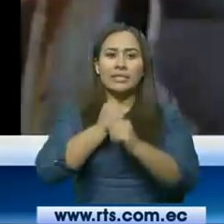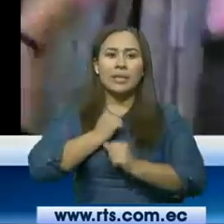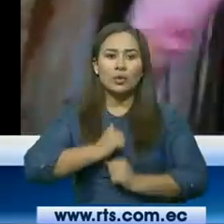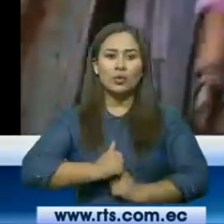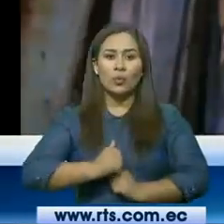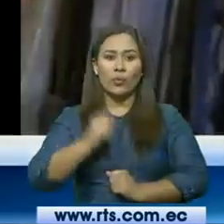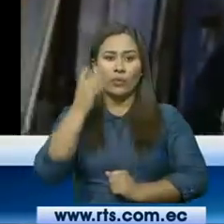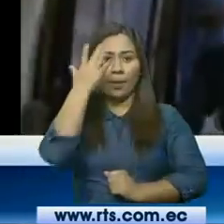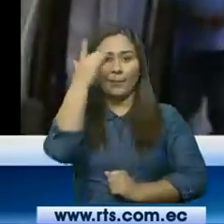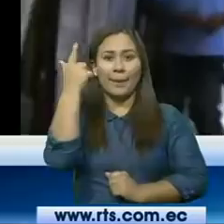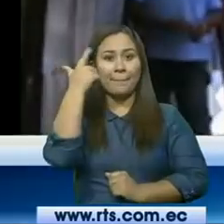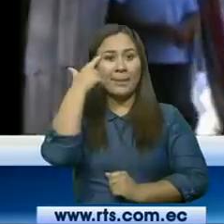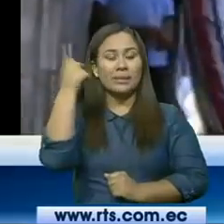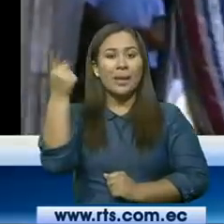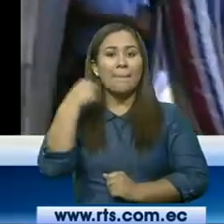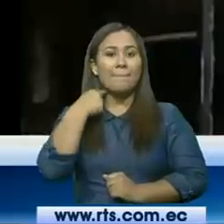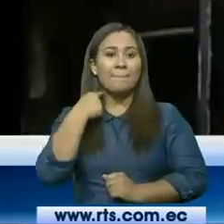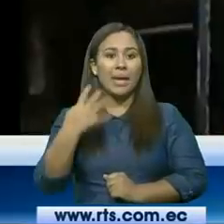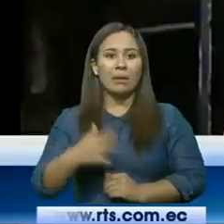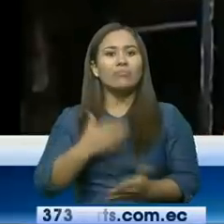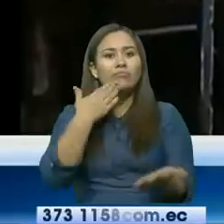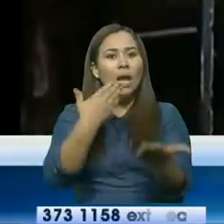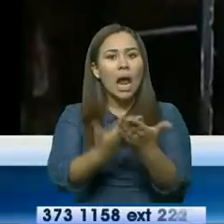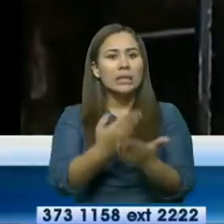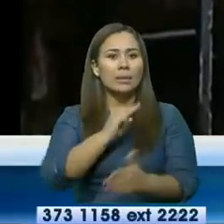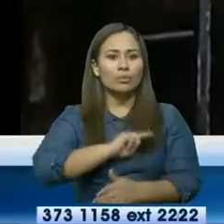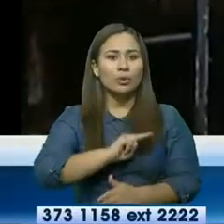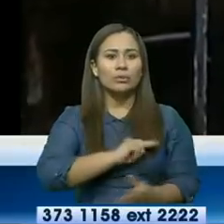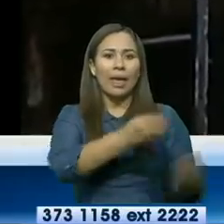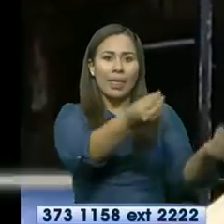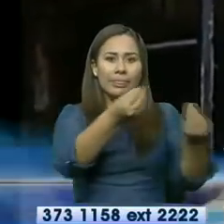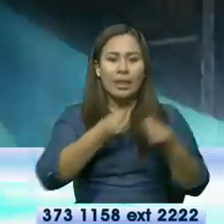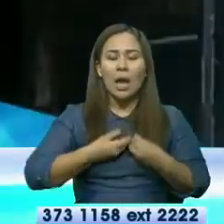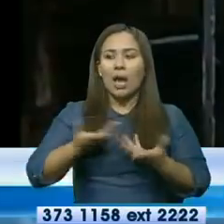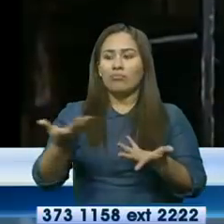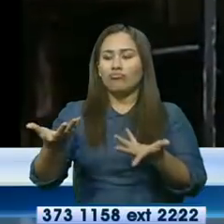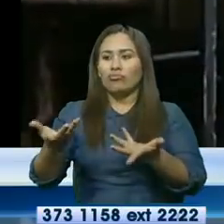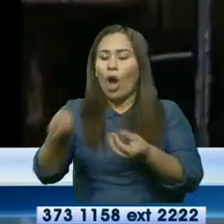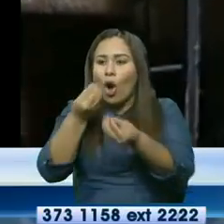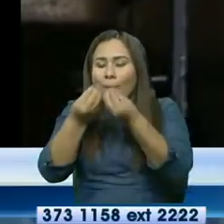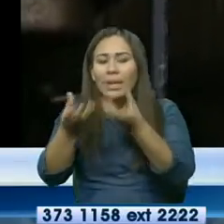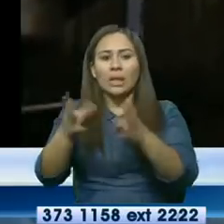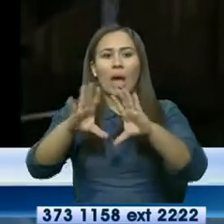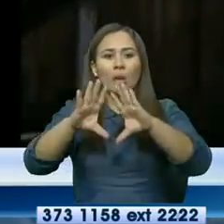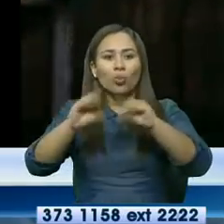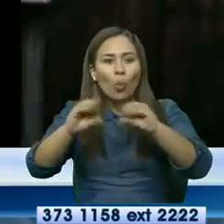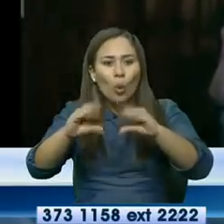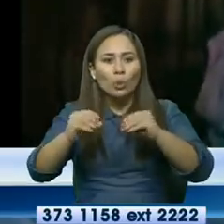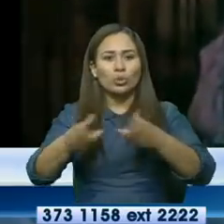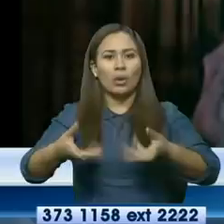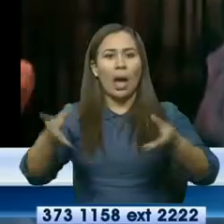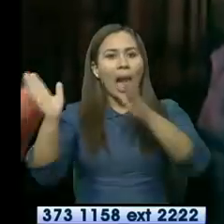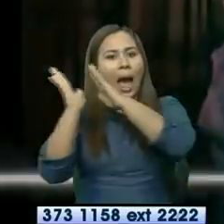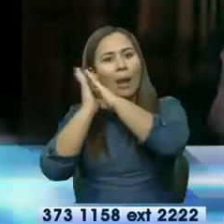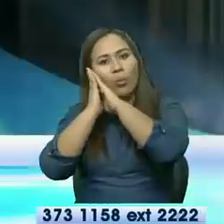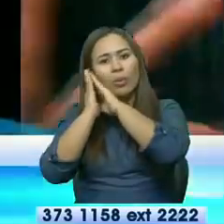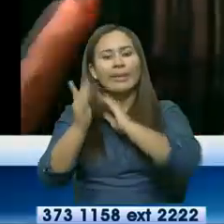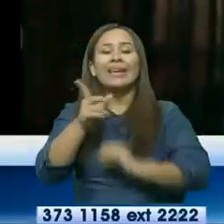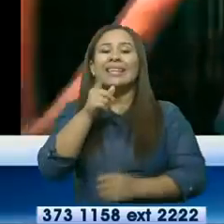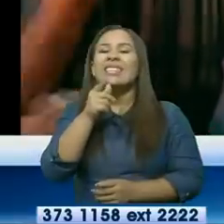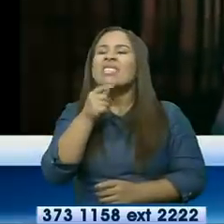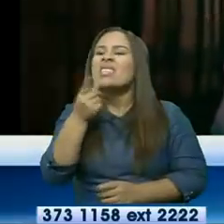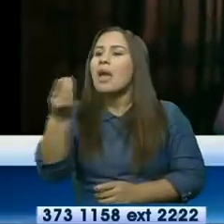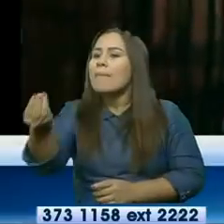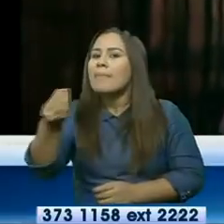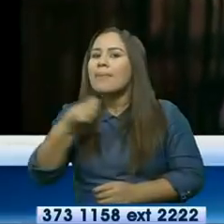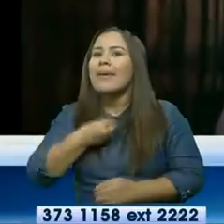poco que les queda yo agradezco que al municipio haya ayudado con convivir con colchones con armas pero aquí me asegura a mí